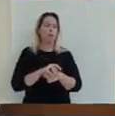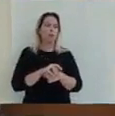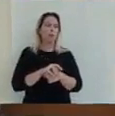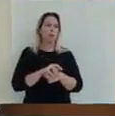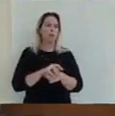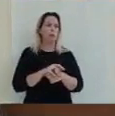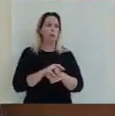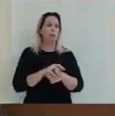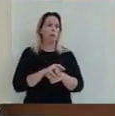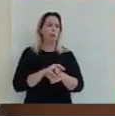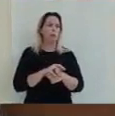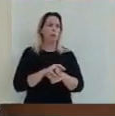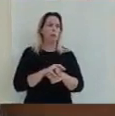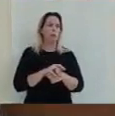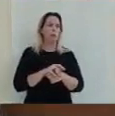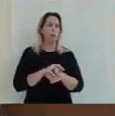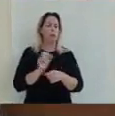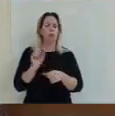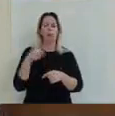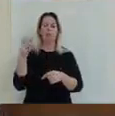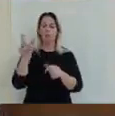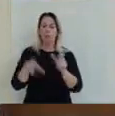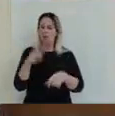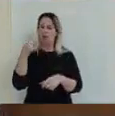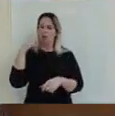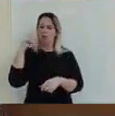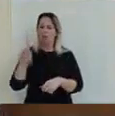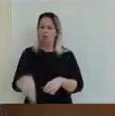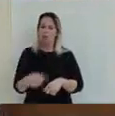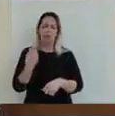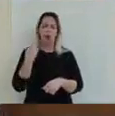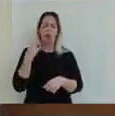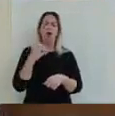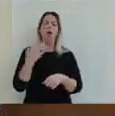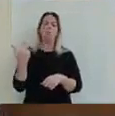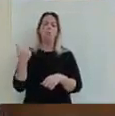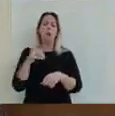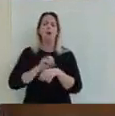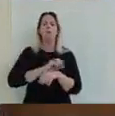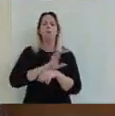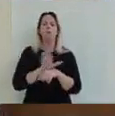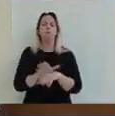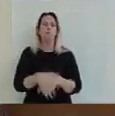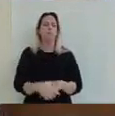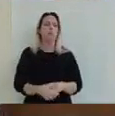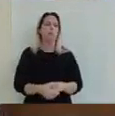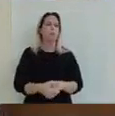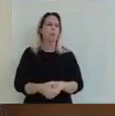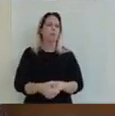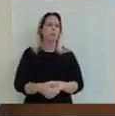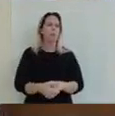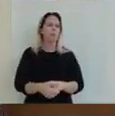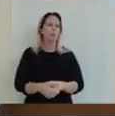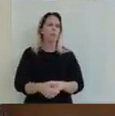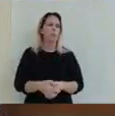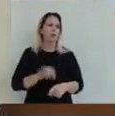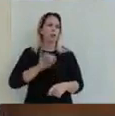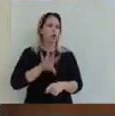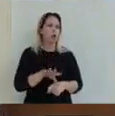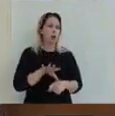el resto están en la misma situación. Entonces, ese es el eje de la cuestión. Y nos quieren hacer cargo de